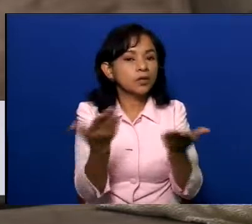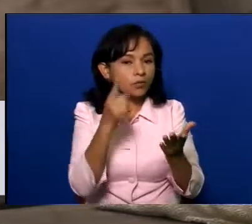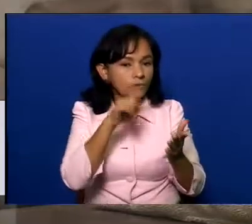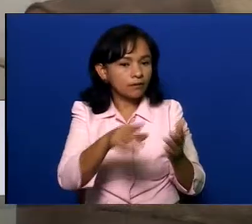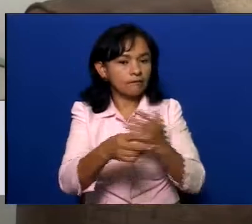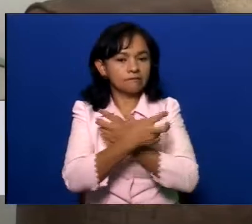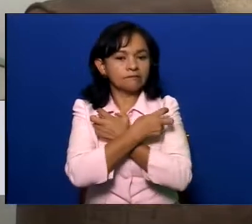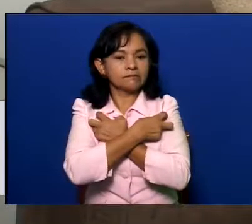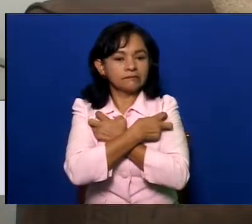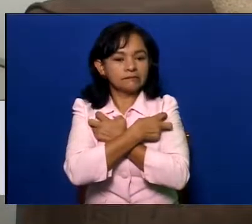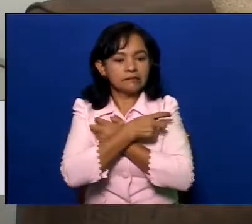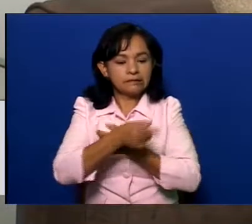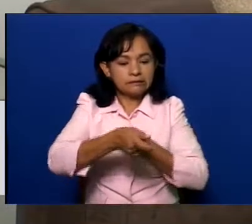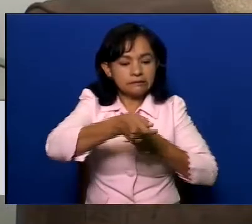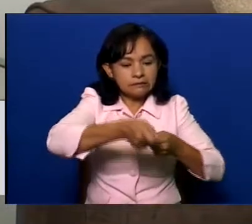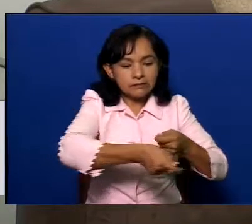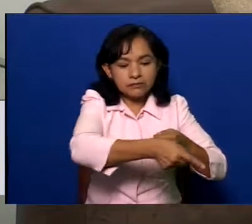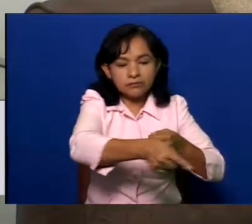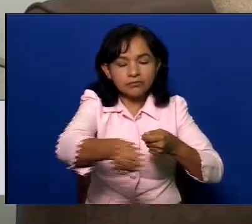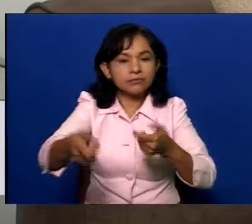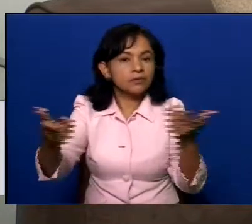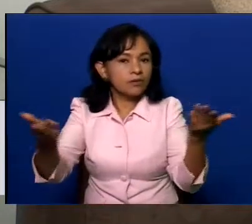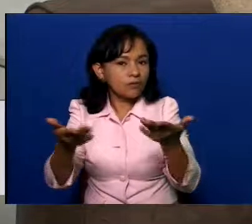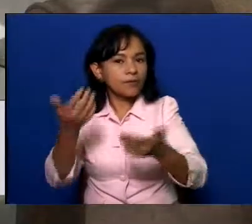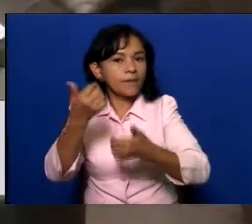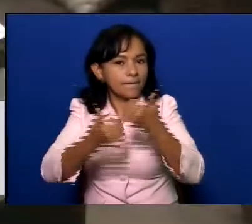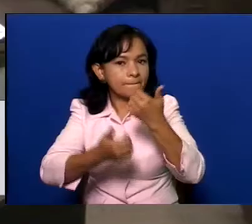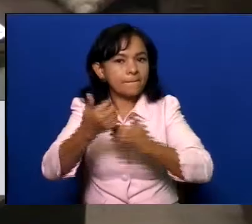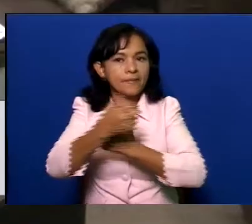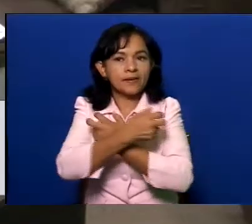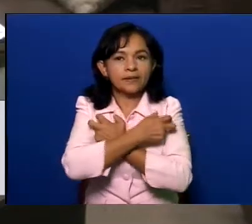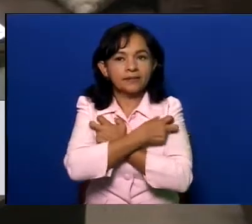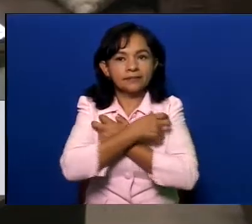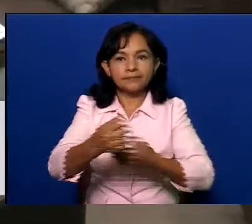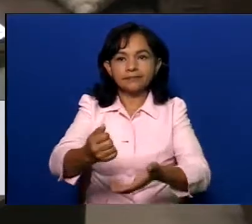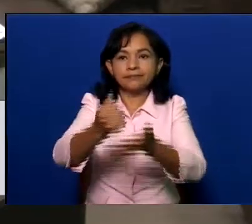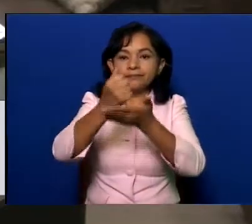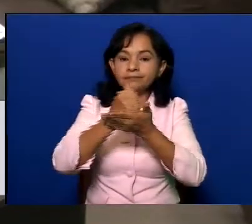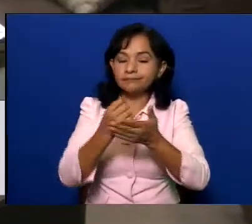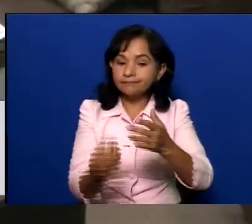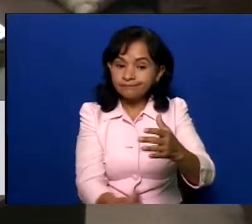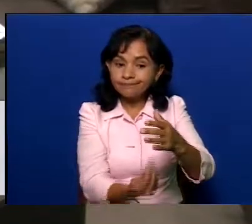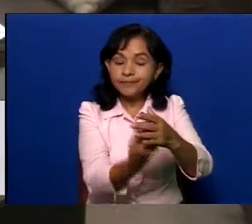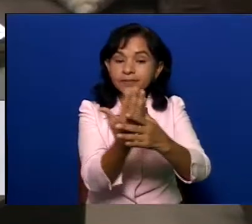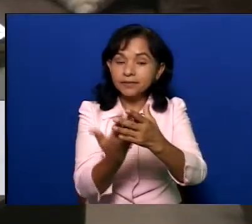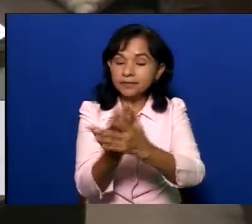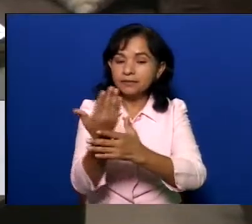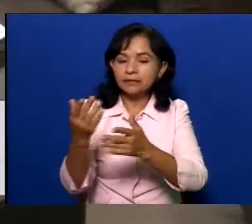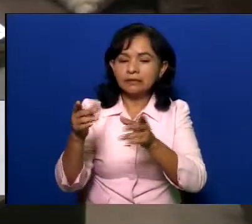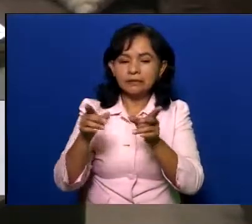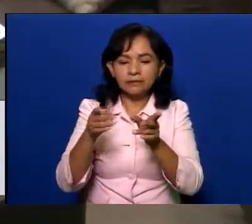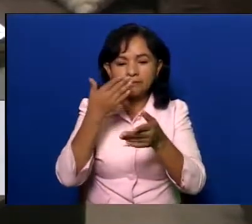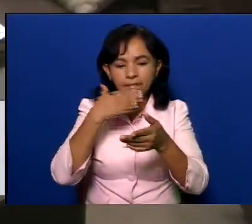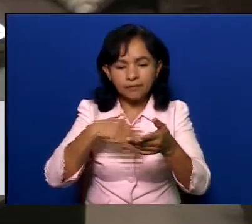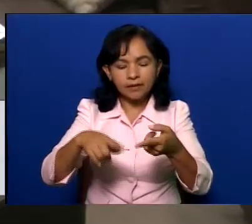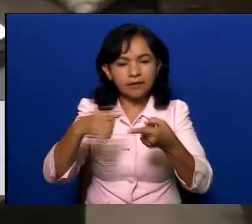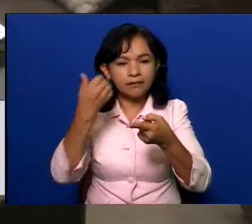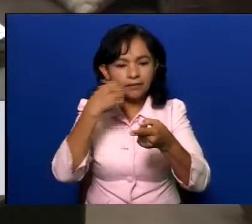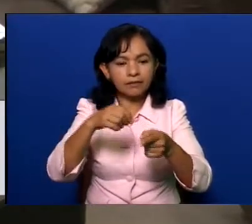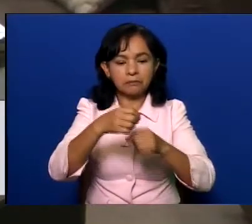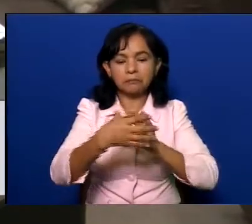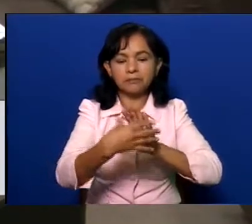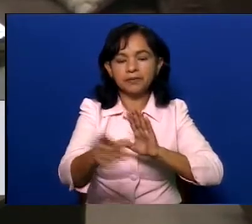qué estos días especiales que se tocan como el 4 de febrero, el Día Mundial contra el Cáncer?